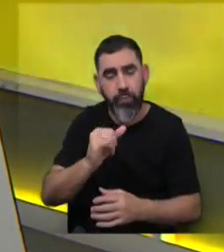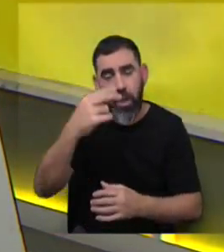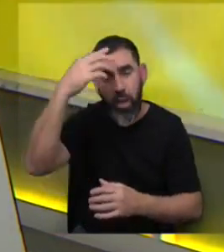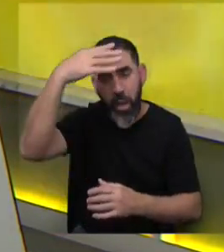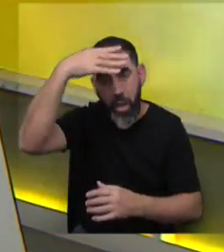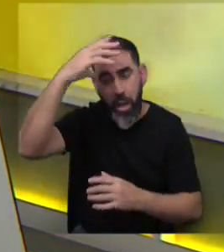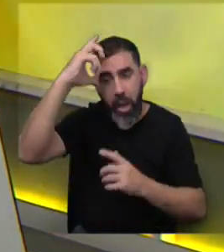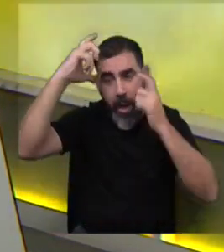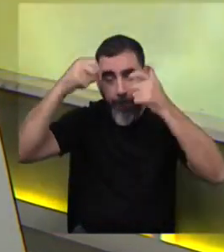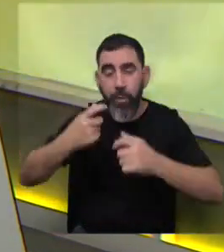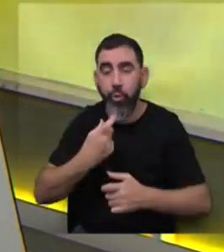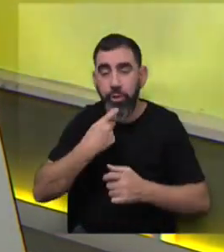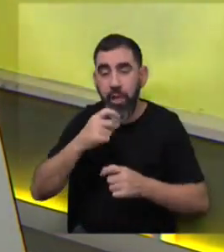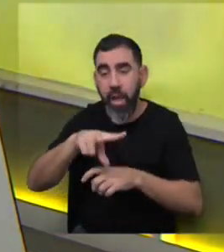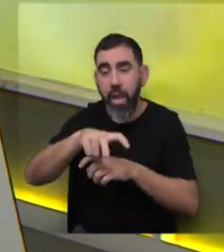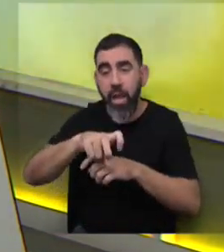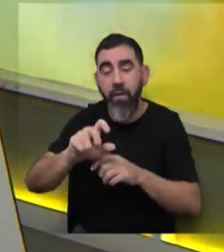Roja y las leyes de la física.